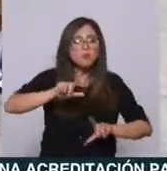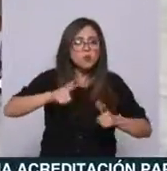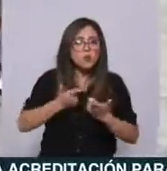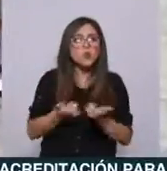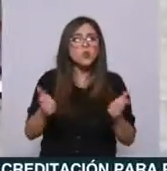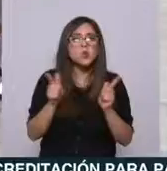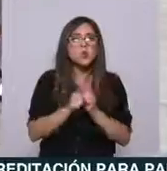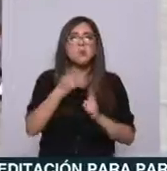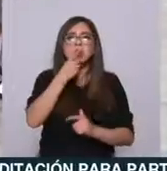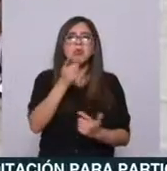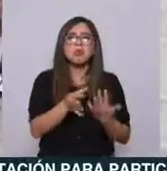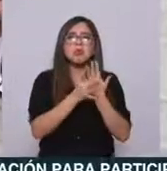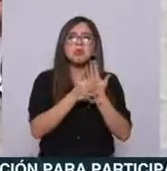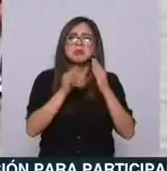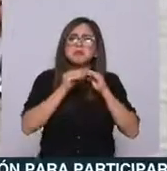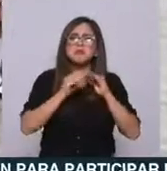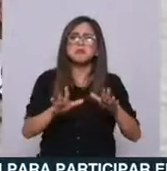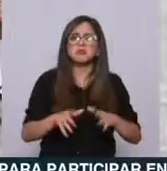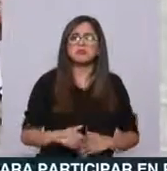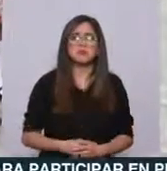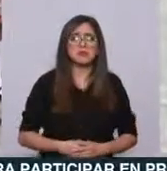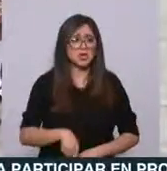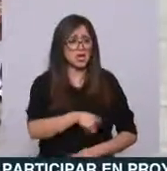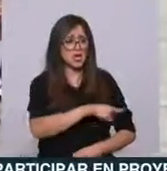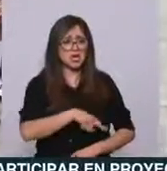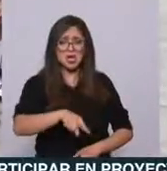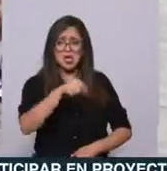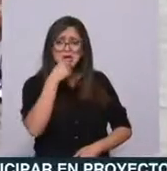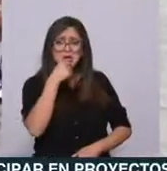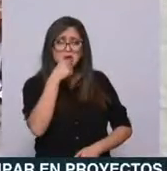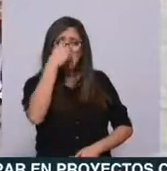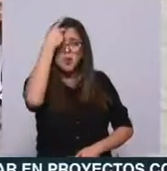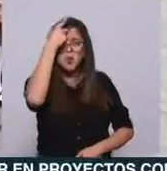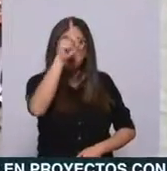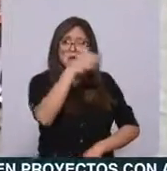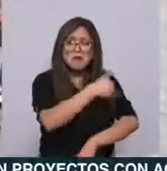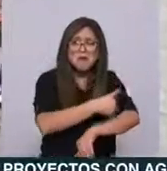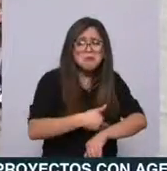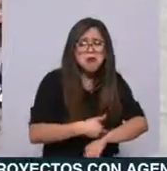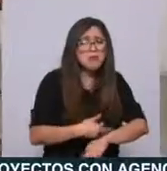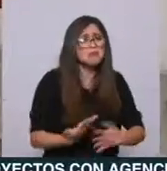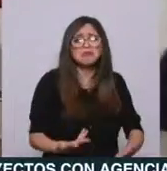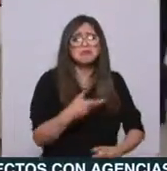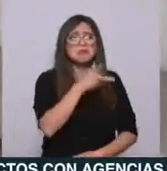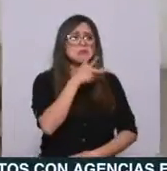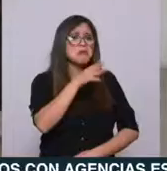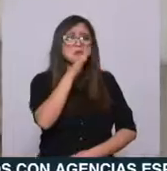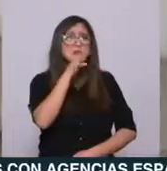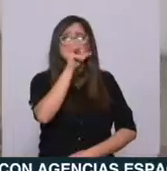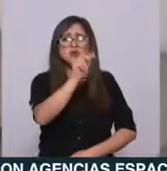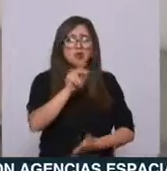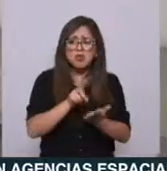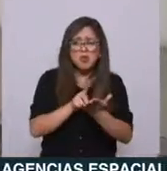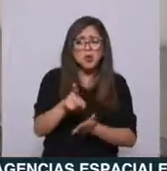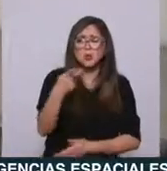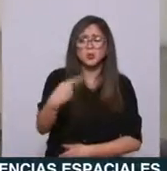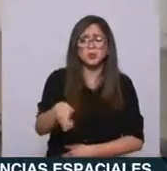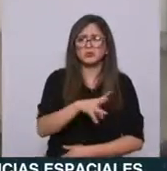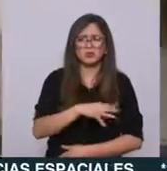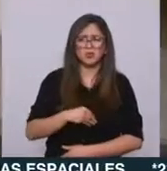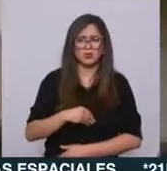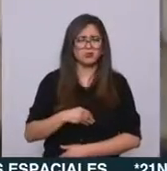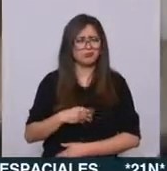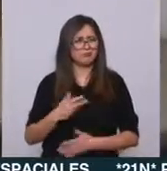al aire: los niños no son propiedad de las familias y los padres no tienen derecho sobre sus hijos. Y dicen